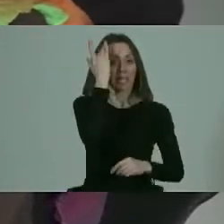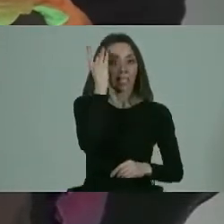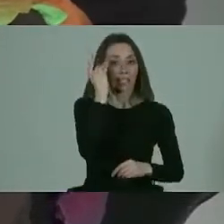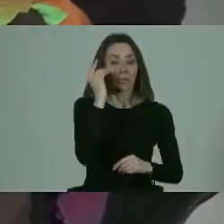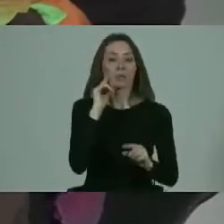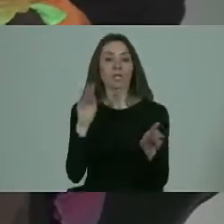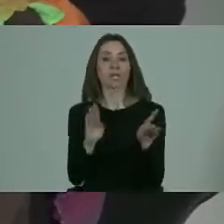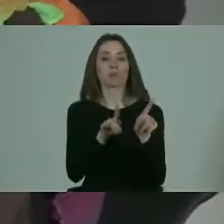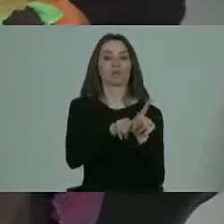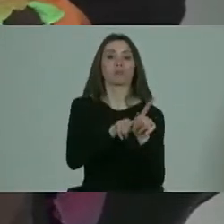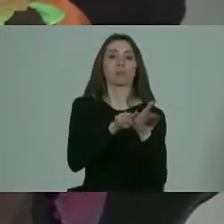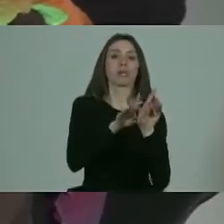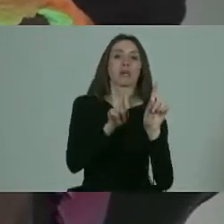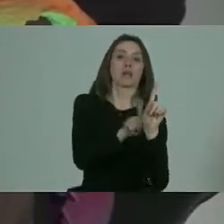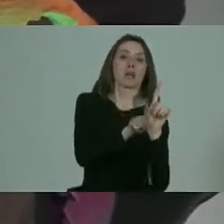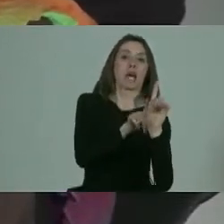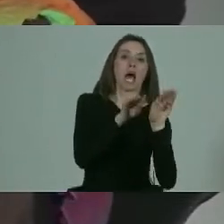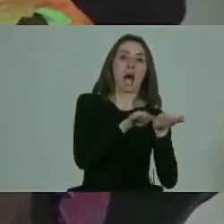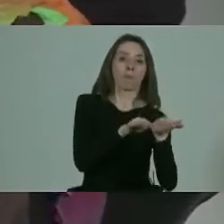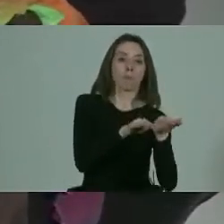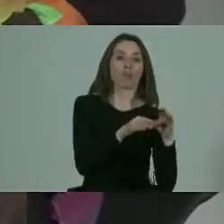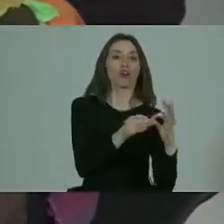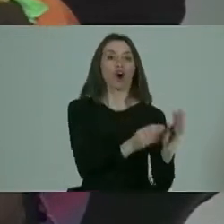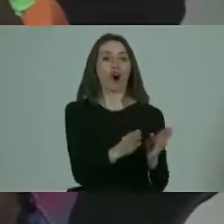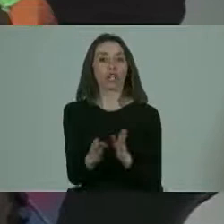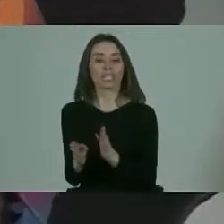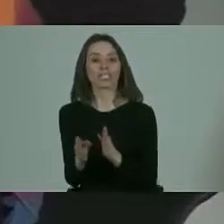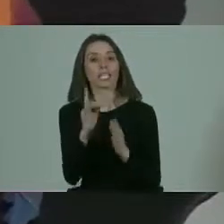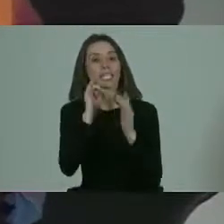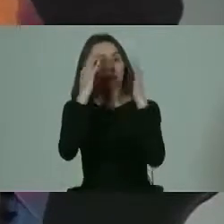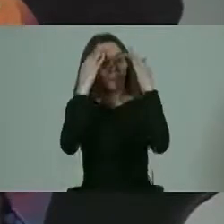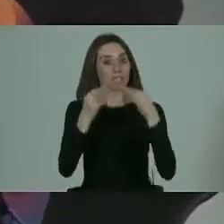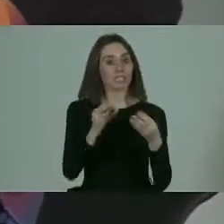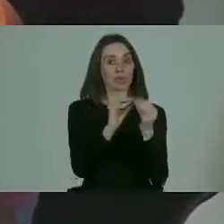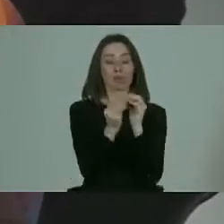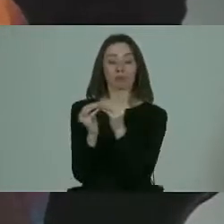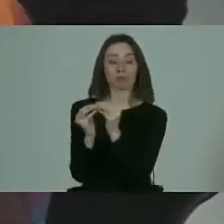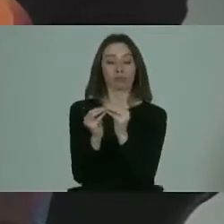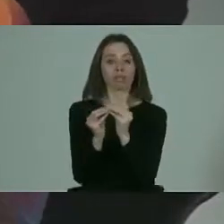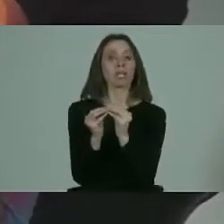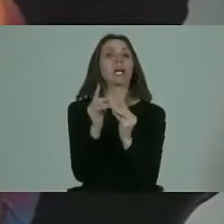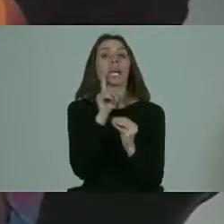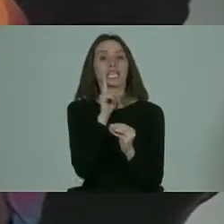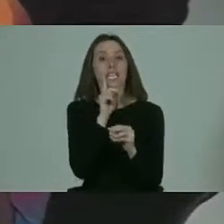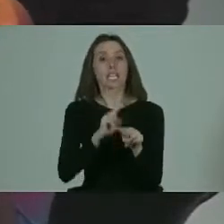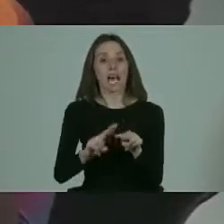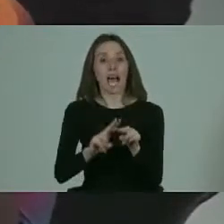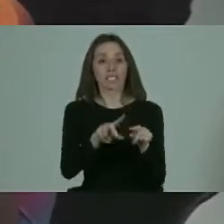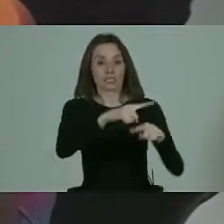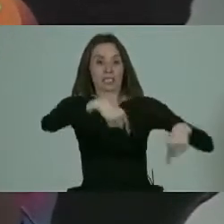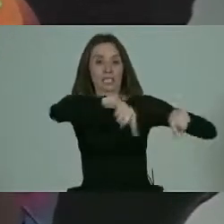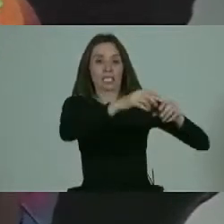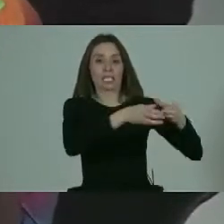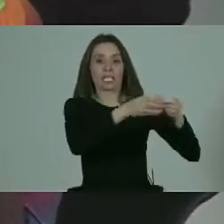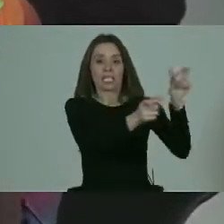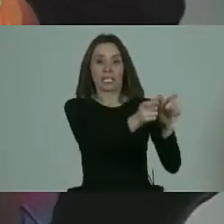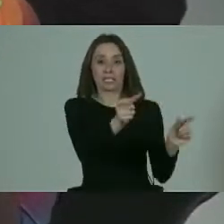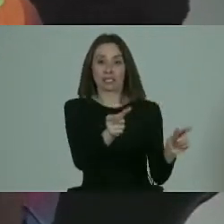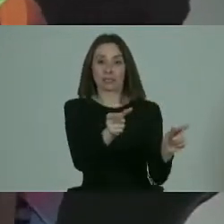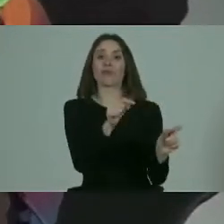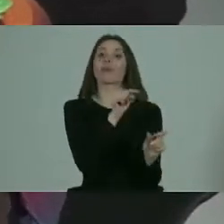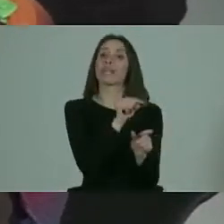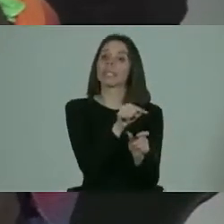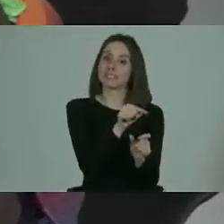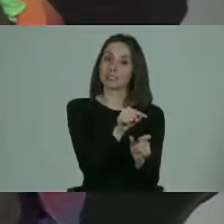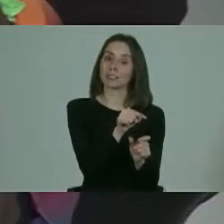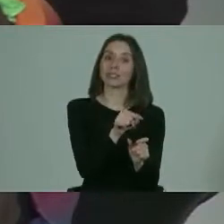tienen sus apoyos que les ayudan a organizarse a tomar decisiones pero quienes resuelven quienes deciden quienes hacen son ellos y en el fondo eso es